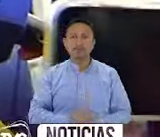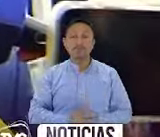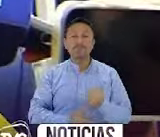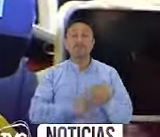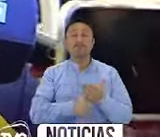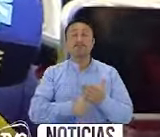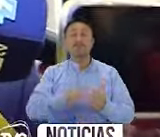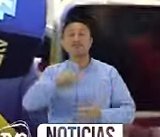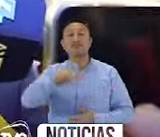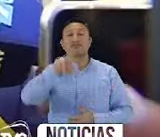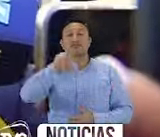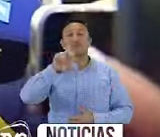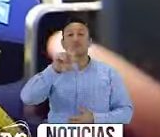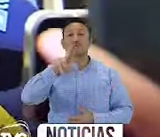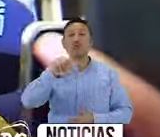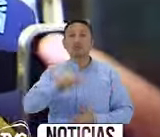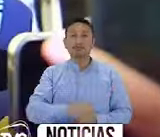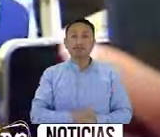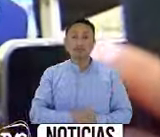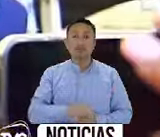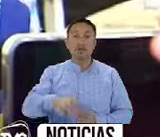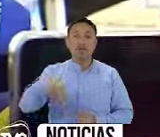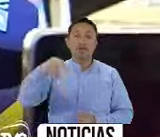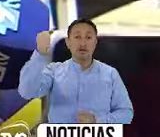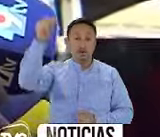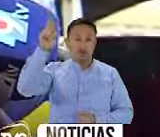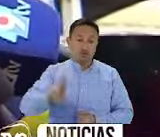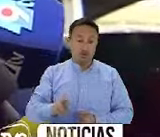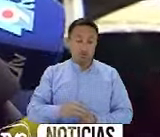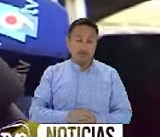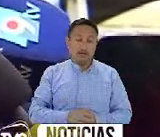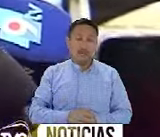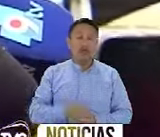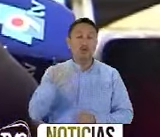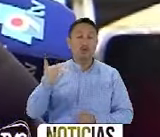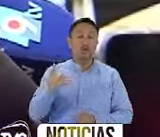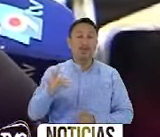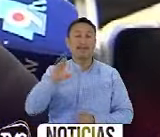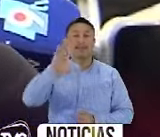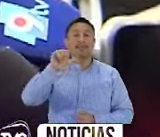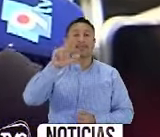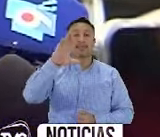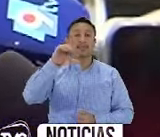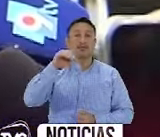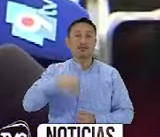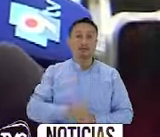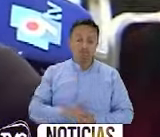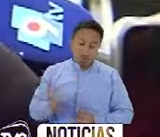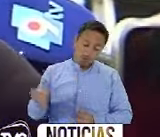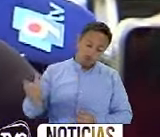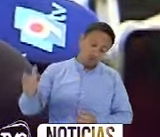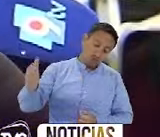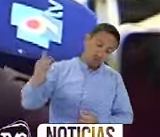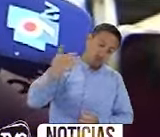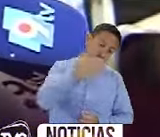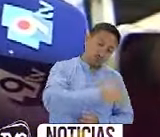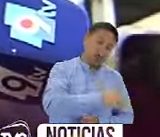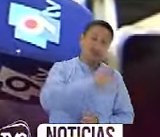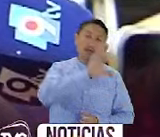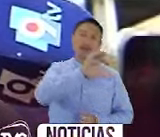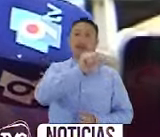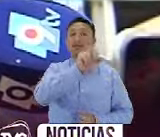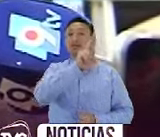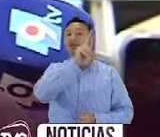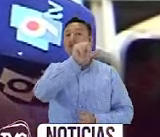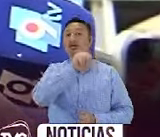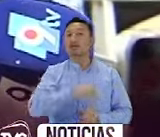Luque. Una vía norte-sur que coge la Durán Tambo, la Durán Boliche, y lo lleva hacia un punto central que es Taura, y también la E25,